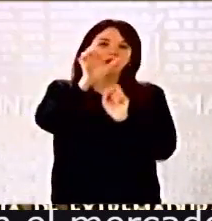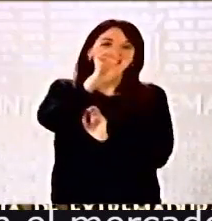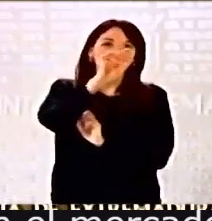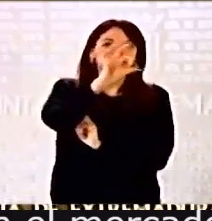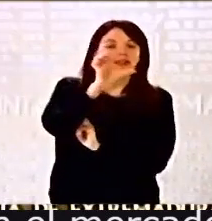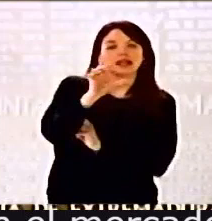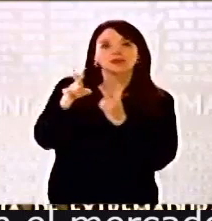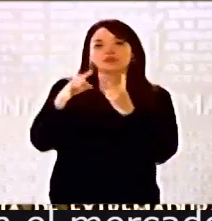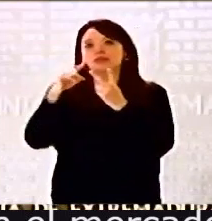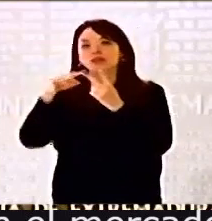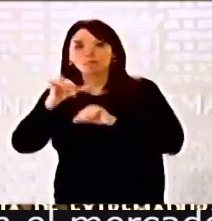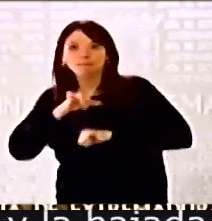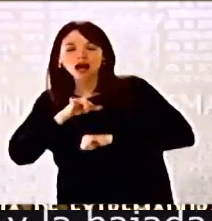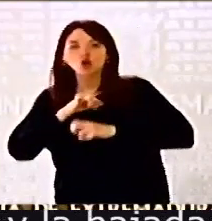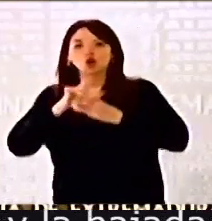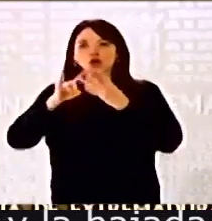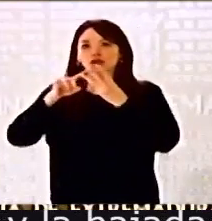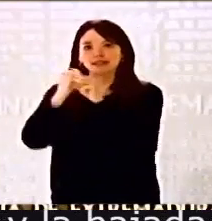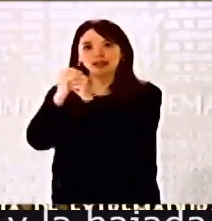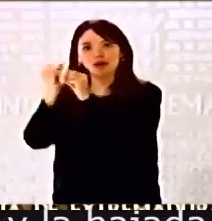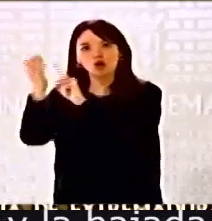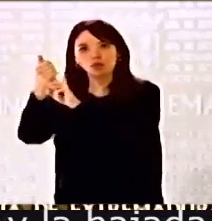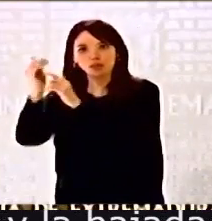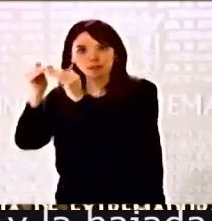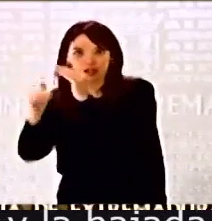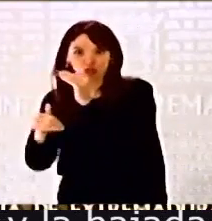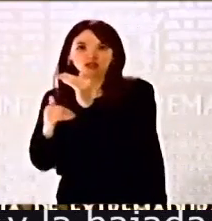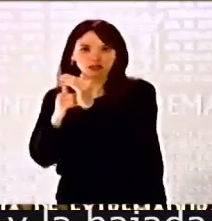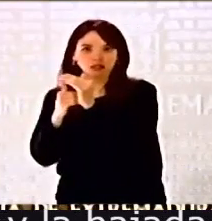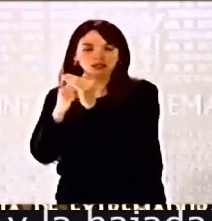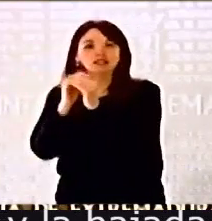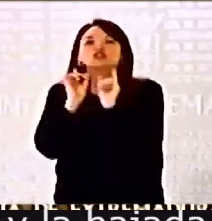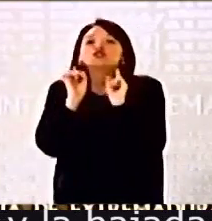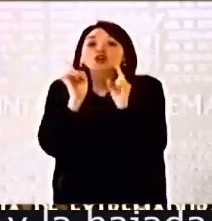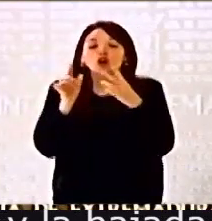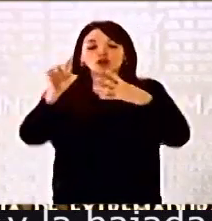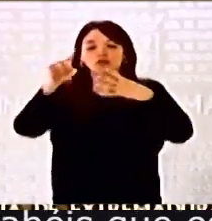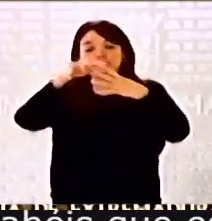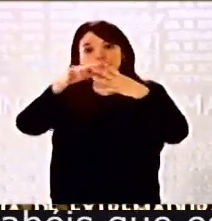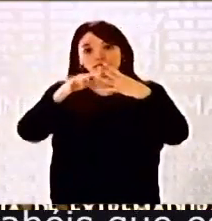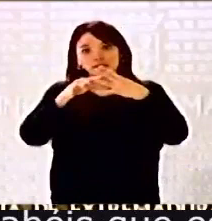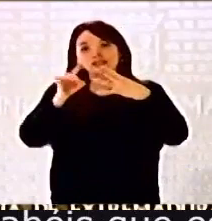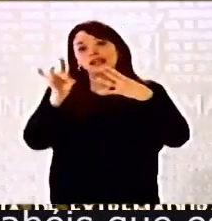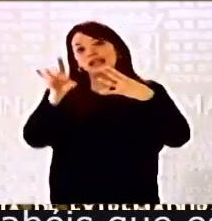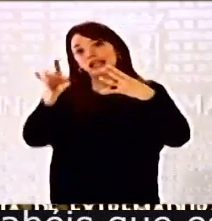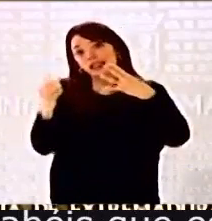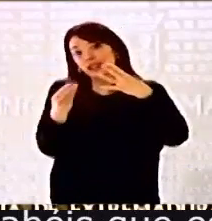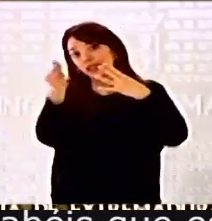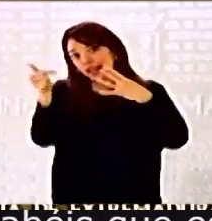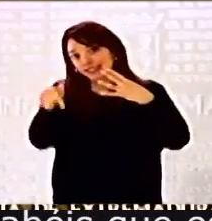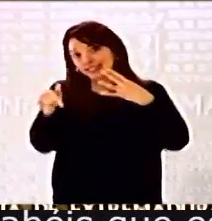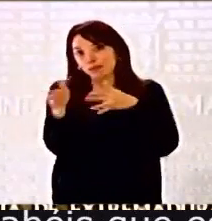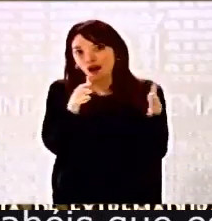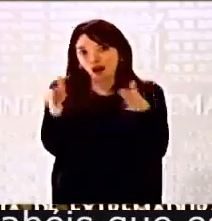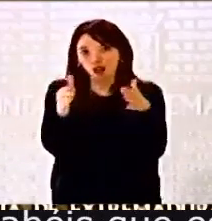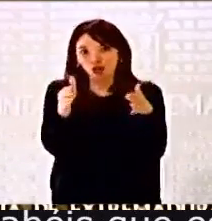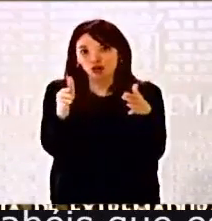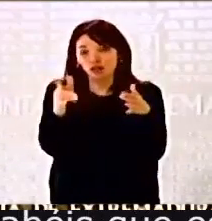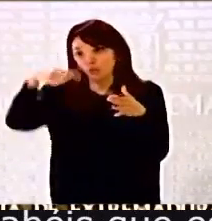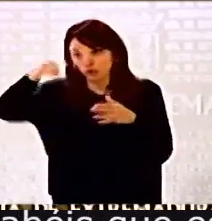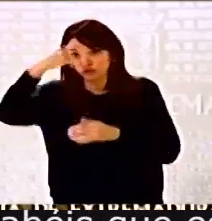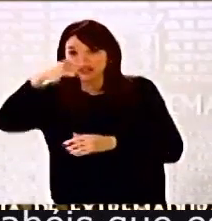de la ocupación en los últimos 15 días de marzo, y sabéis que es una encuesta que se realiza por llamadas telefónicas a lo largo de los